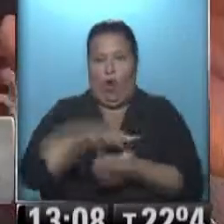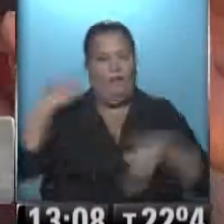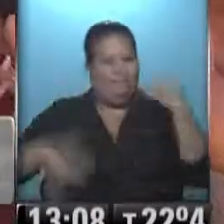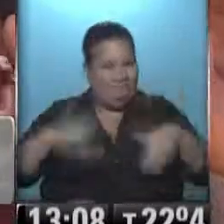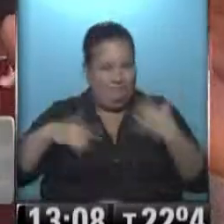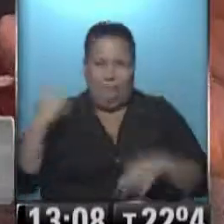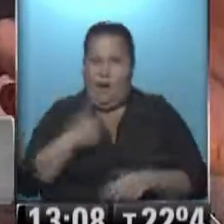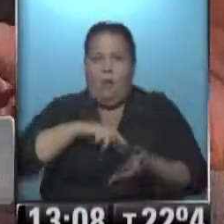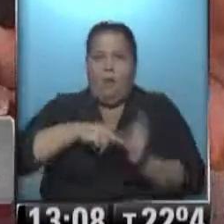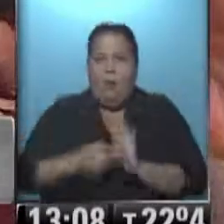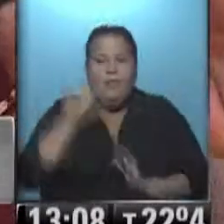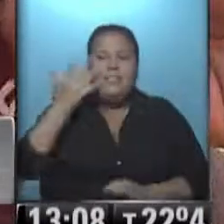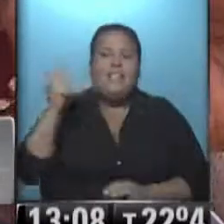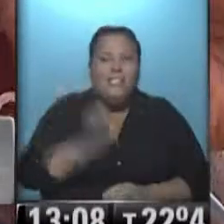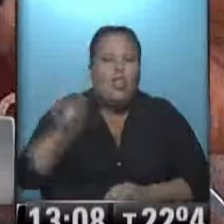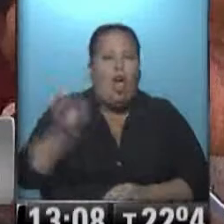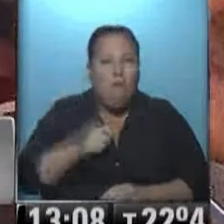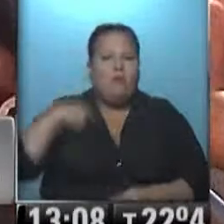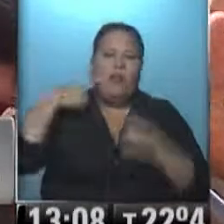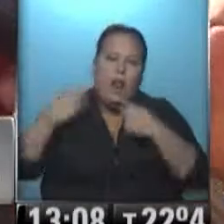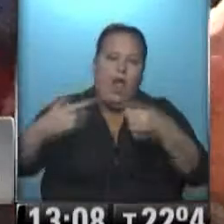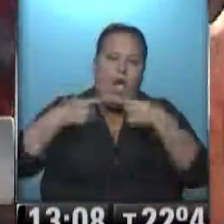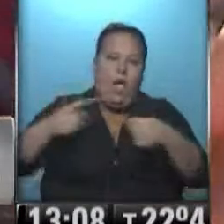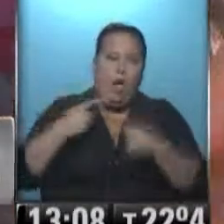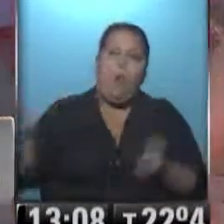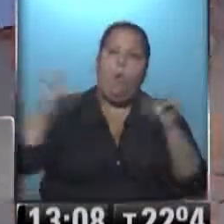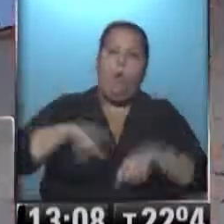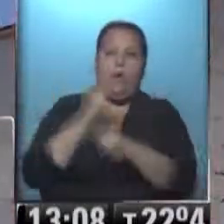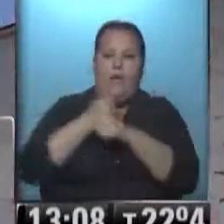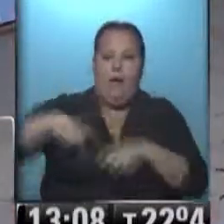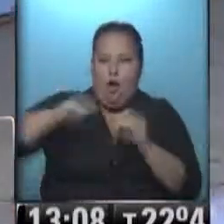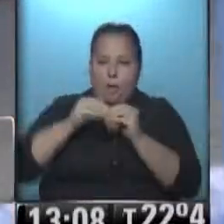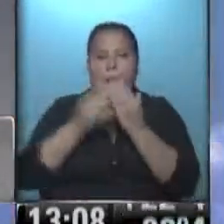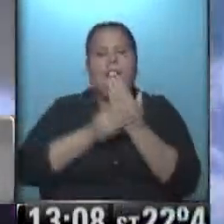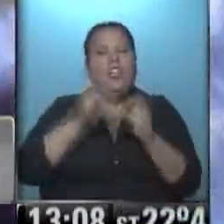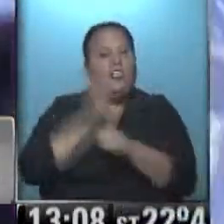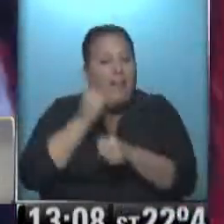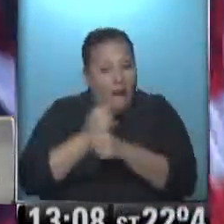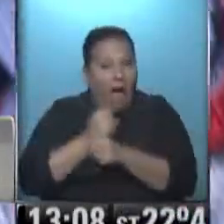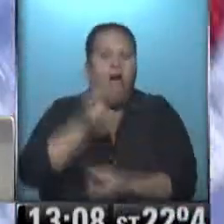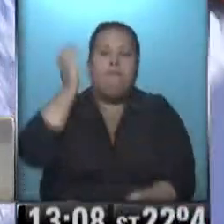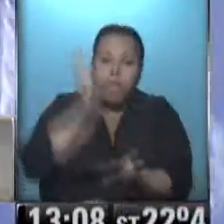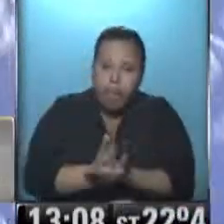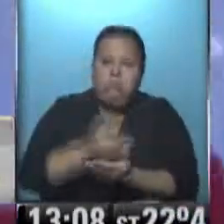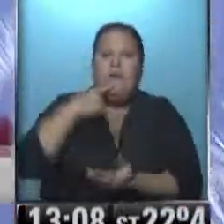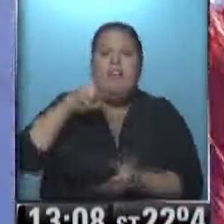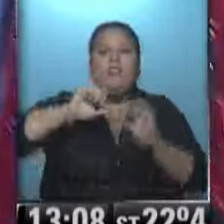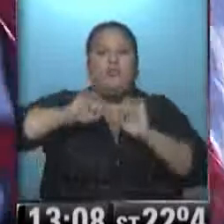inmediata a este problema que ya hace 5 meses venimos reclamando la reincorporación de nuestros compañeros. El Ministerio de Trabajo ha fallado y ha dictado que